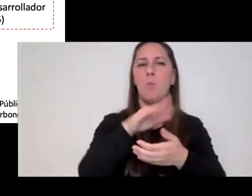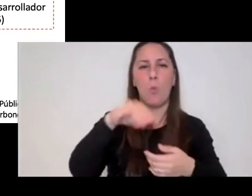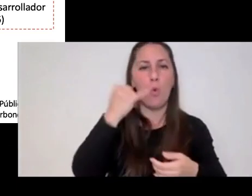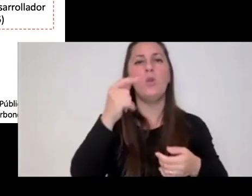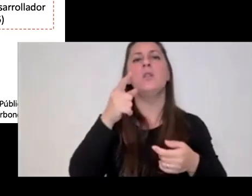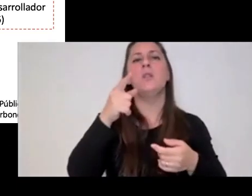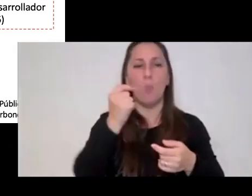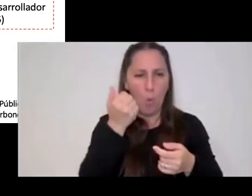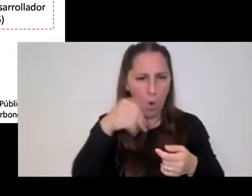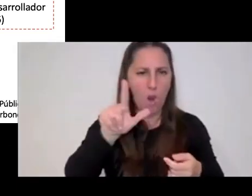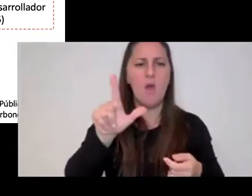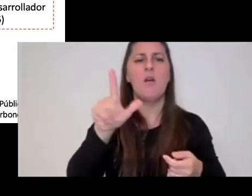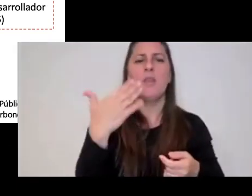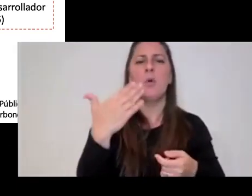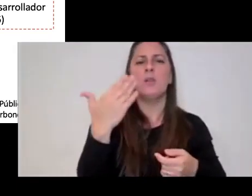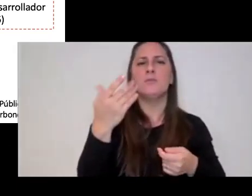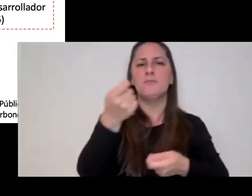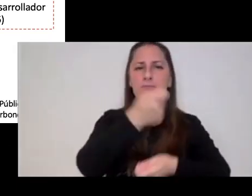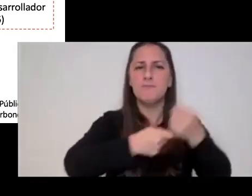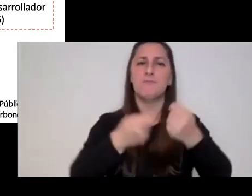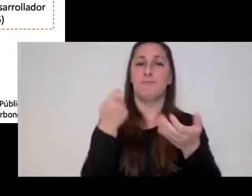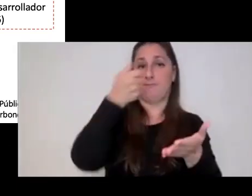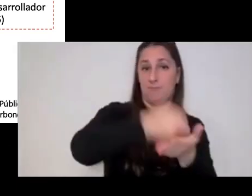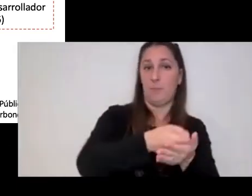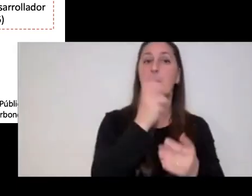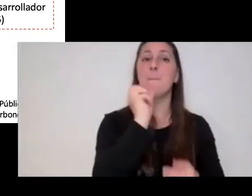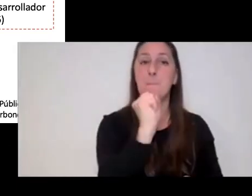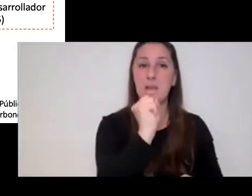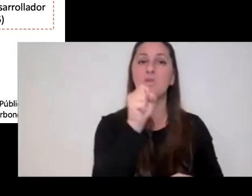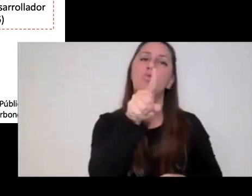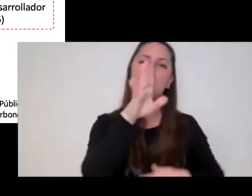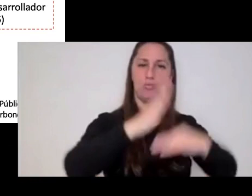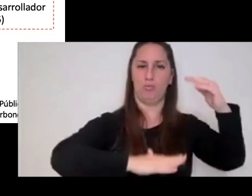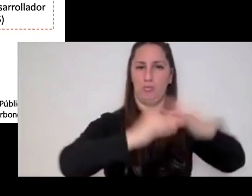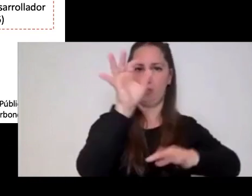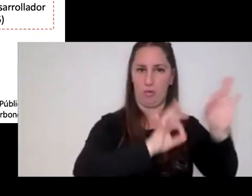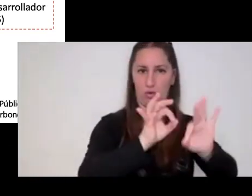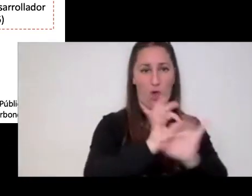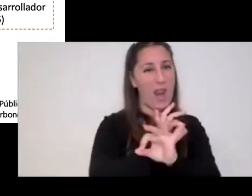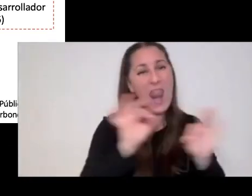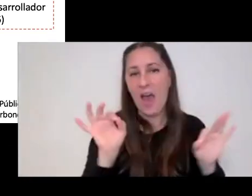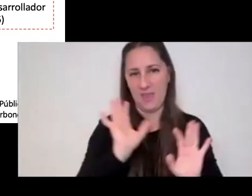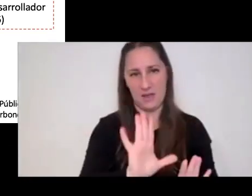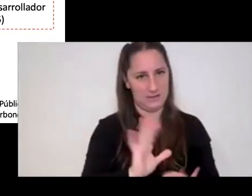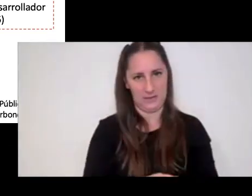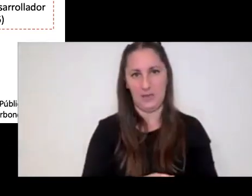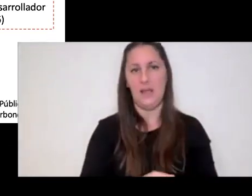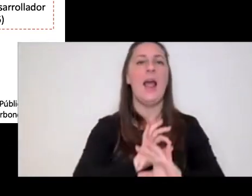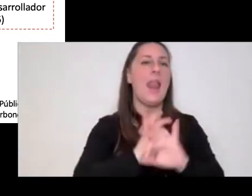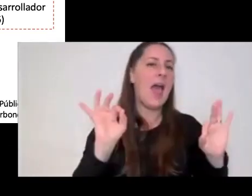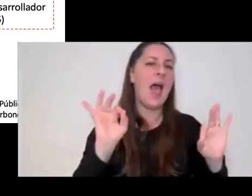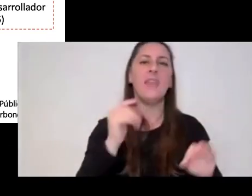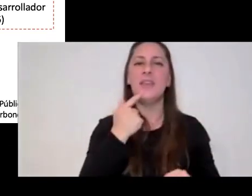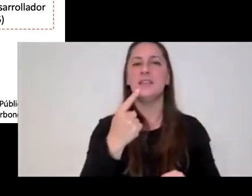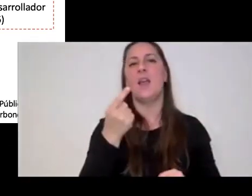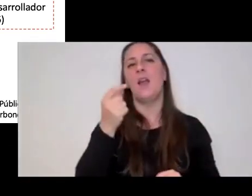va a aportar esos pesos a su proyecto de inversión. Claramente nadie va a hacer eso. Nadie va a decir mi divisa vale 90